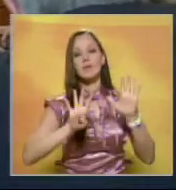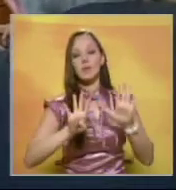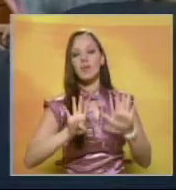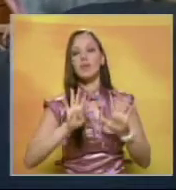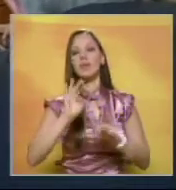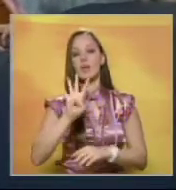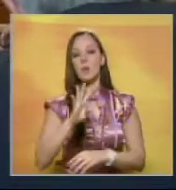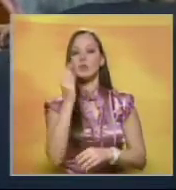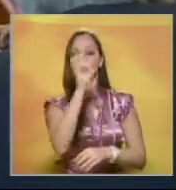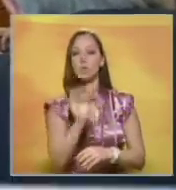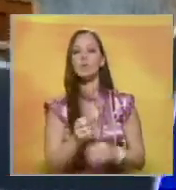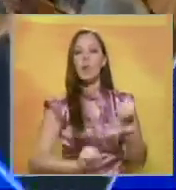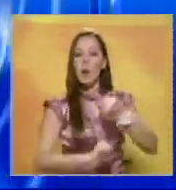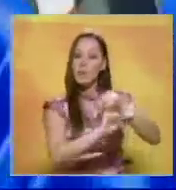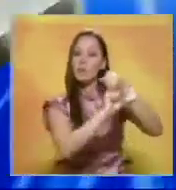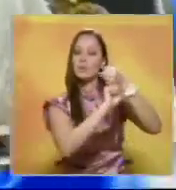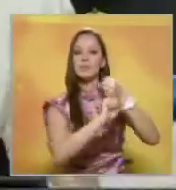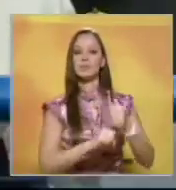la apoyó.